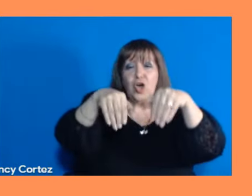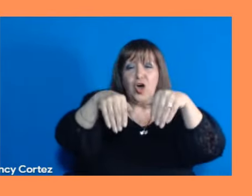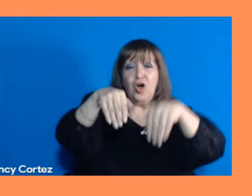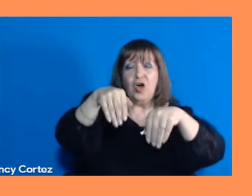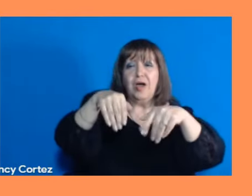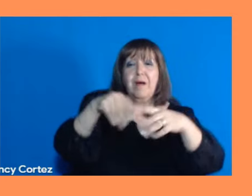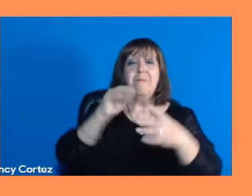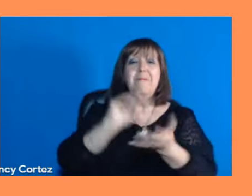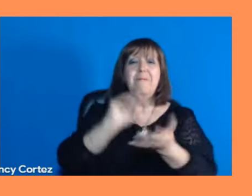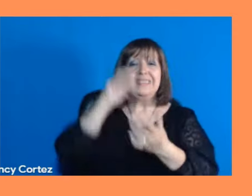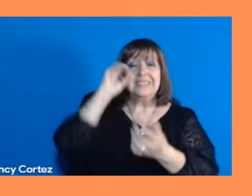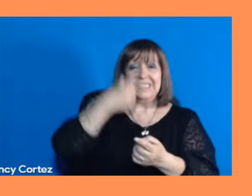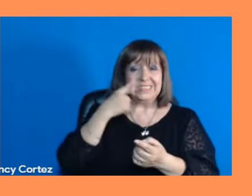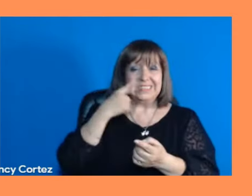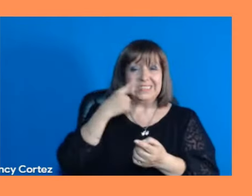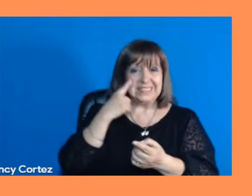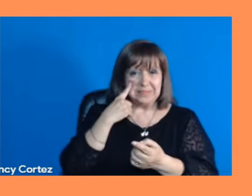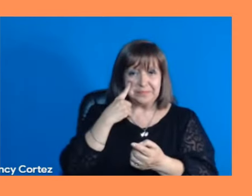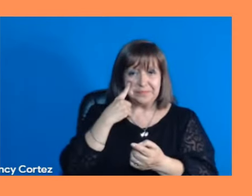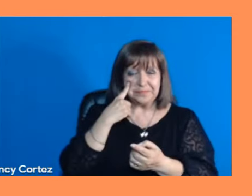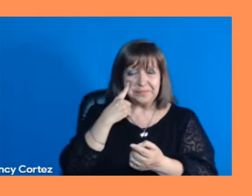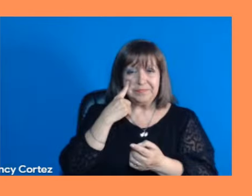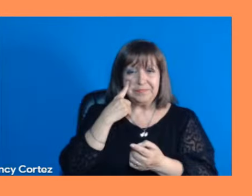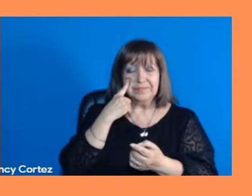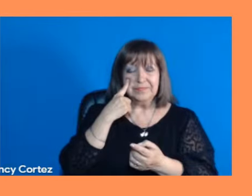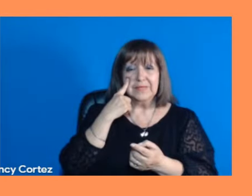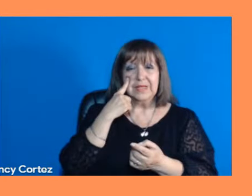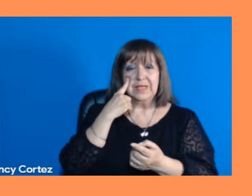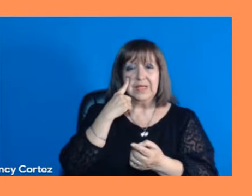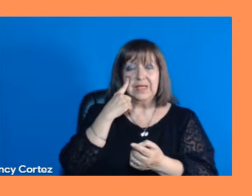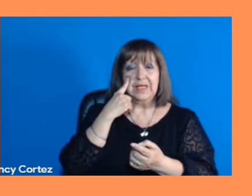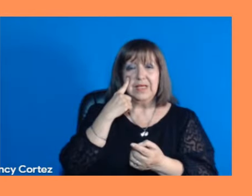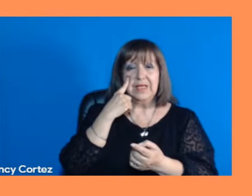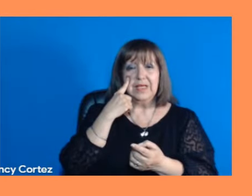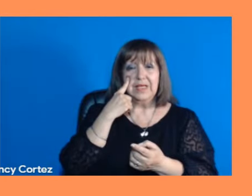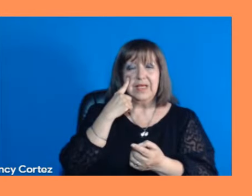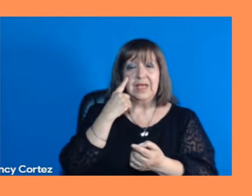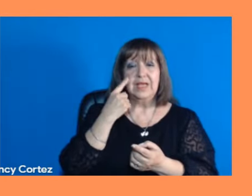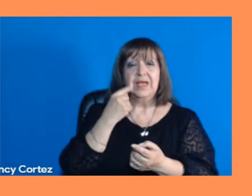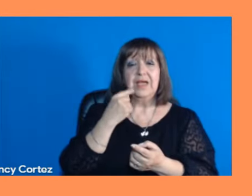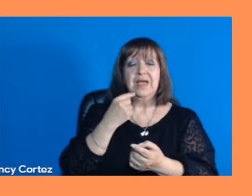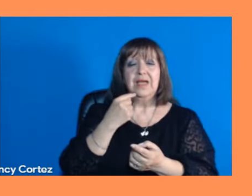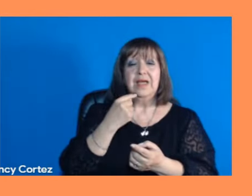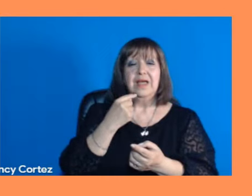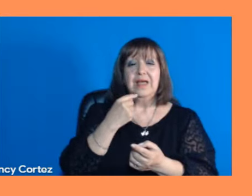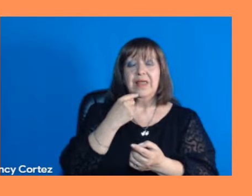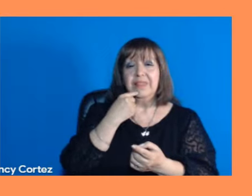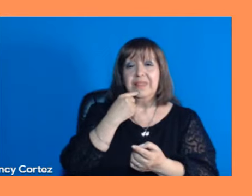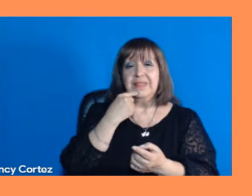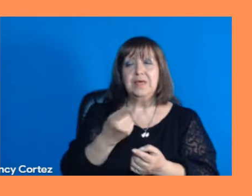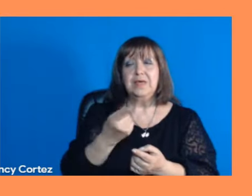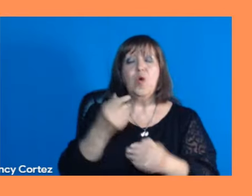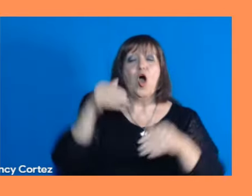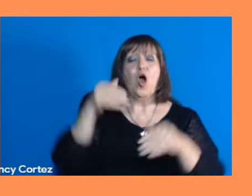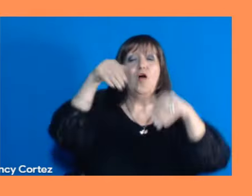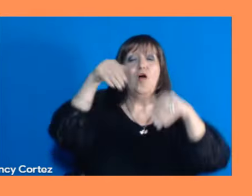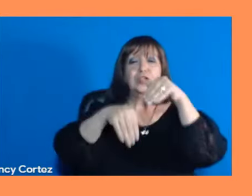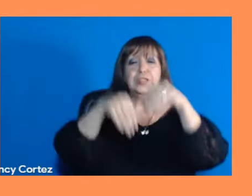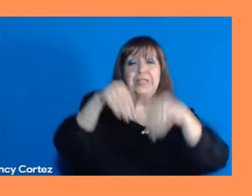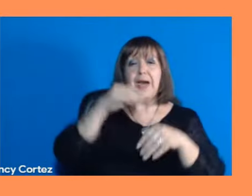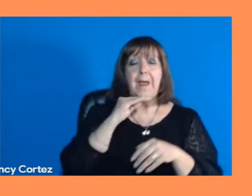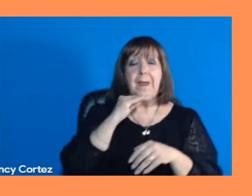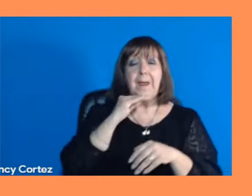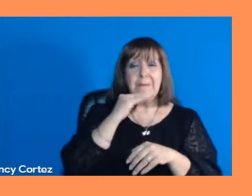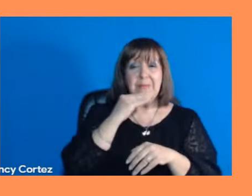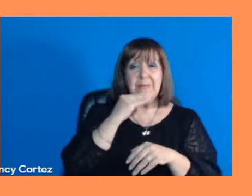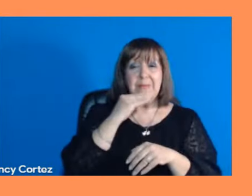Llamamos a votar a Sergio Massa y nos comprometemos con ese